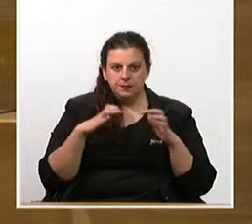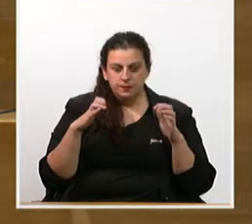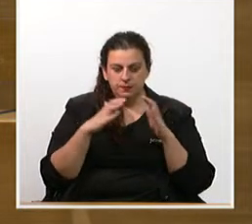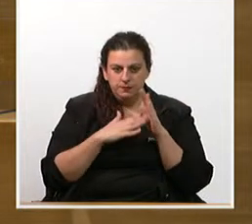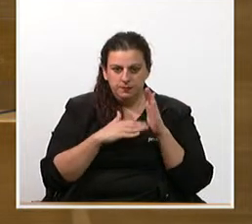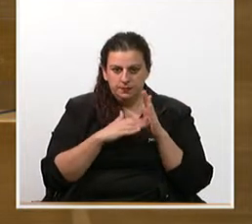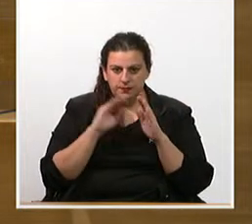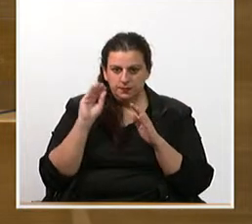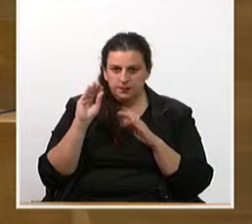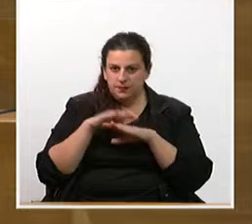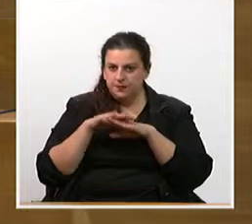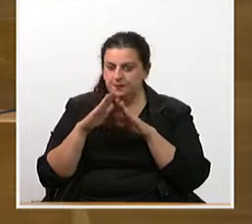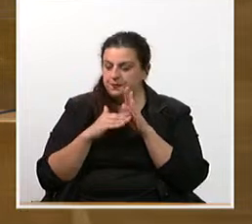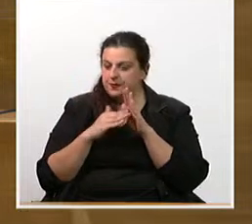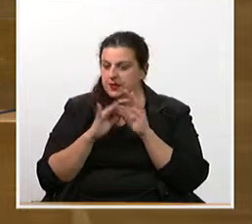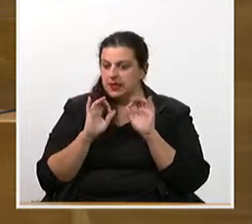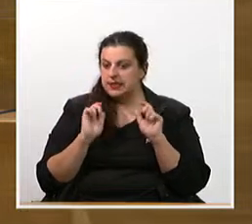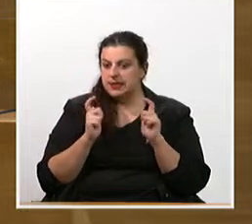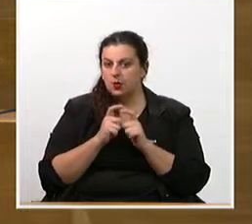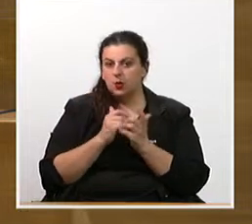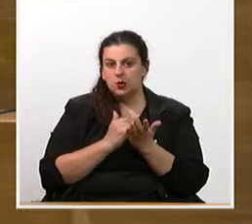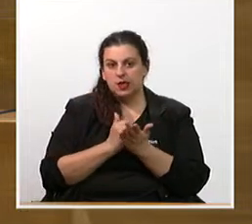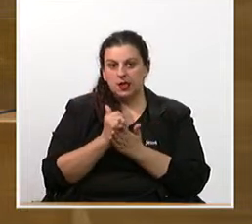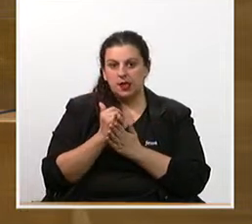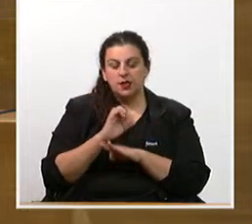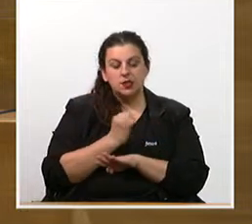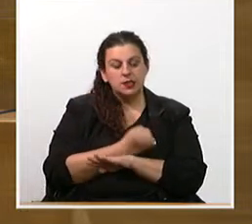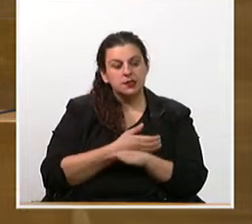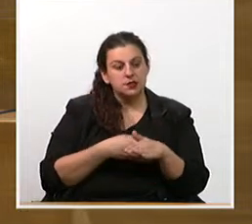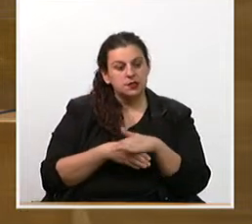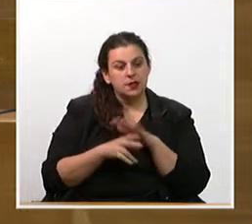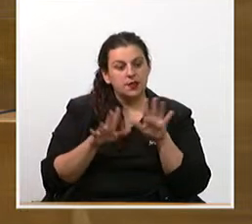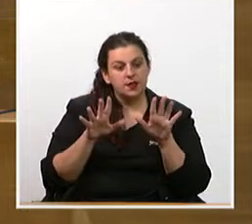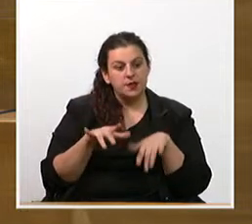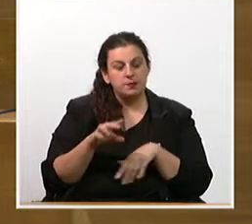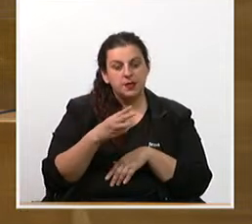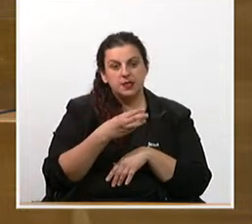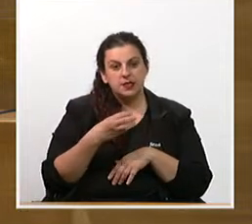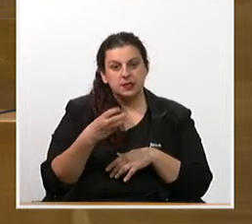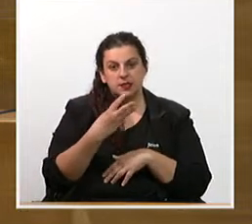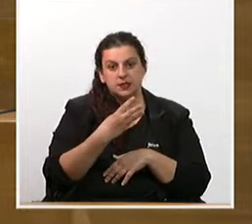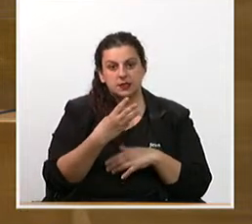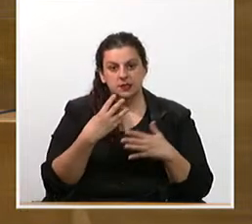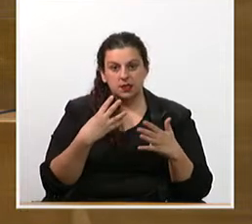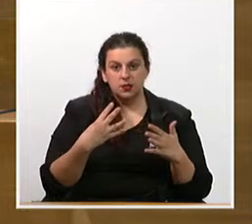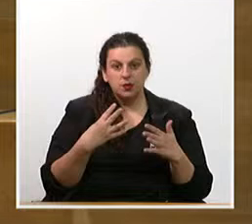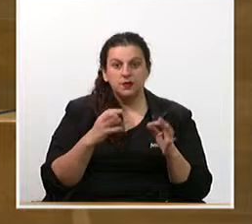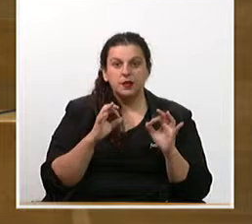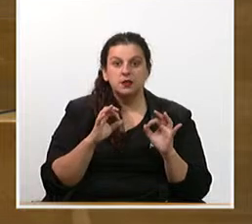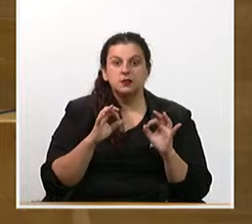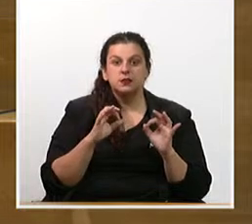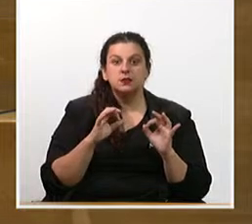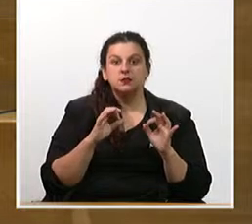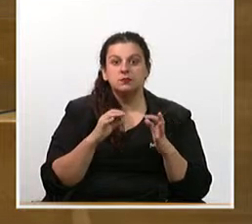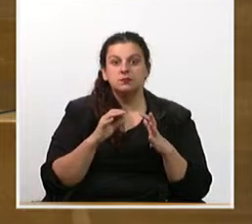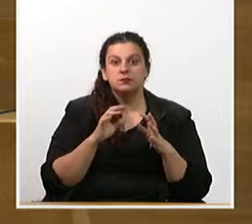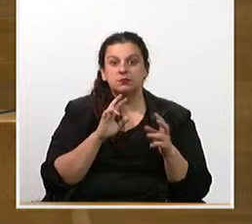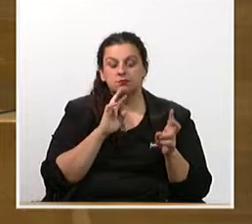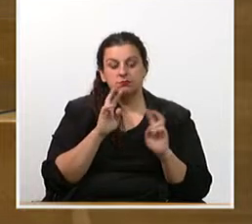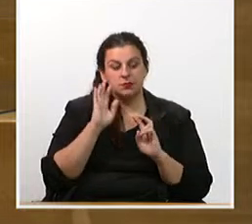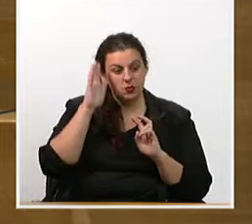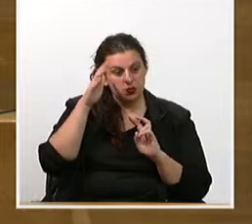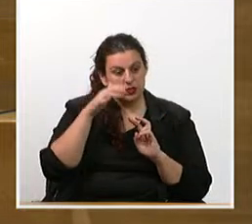al consel sobre los seguros agrarios registro de entrada 10339 será sustanci por el consejer de agricultura